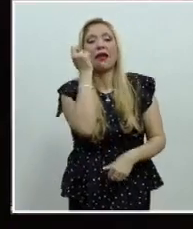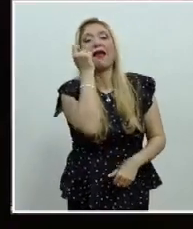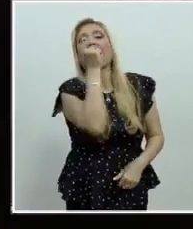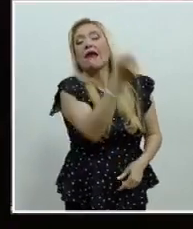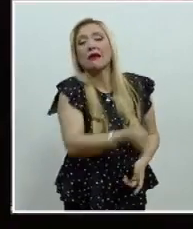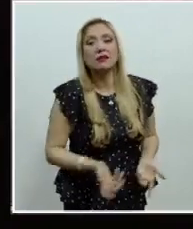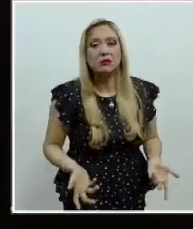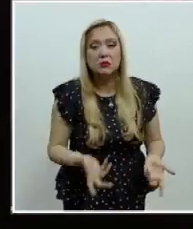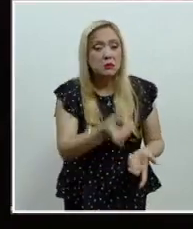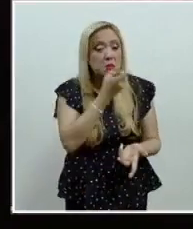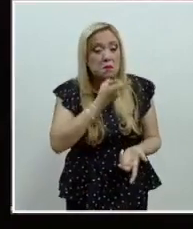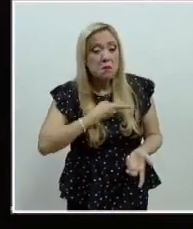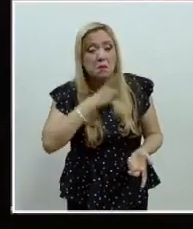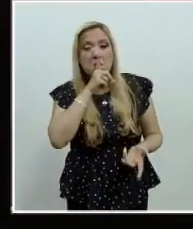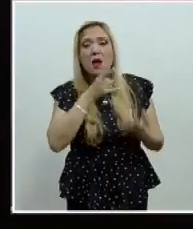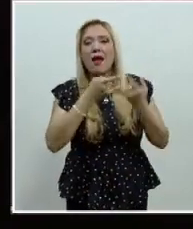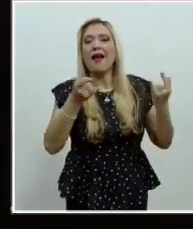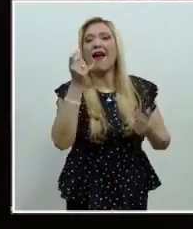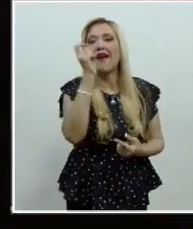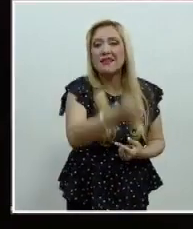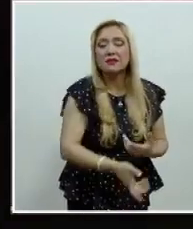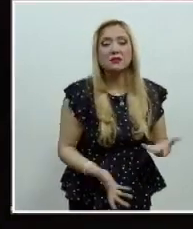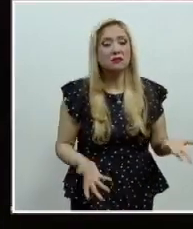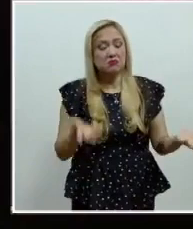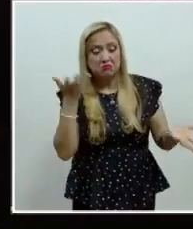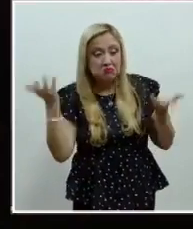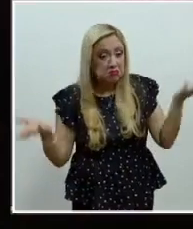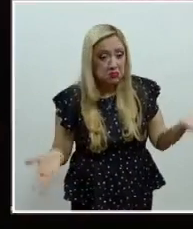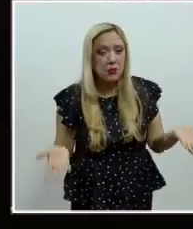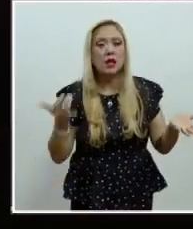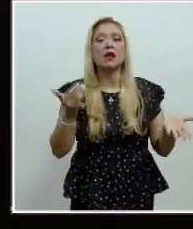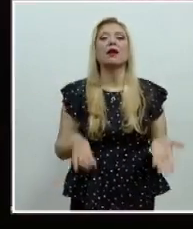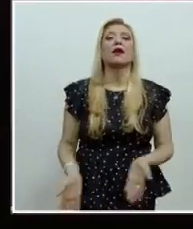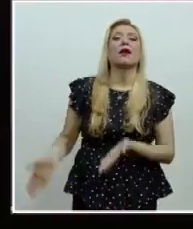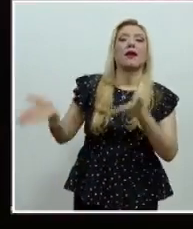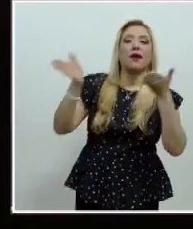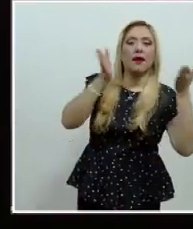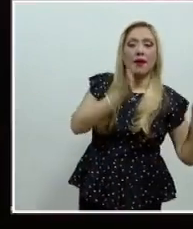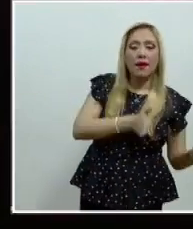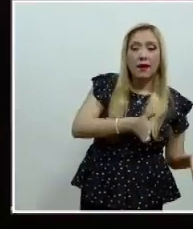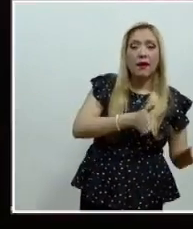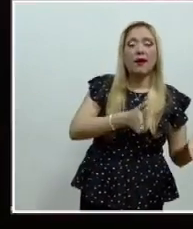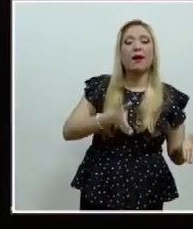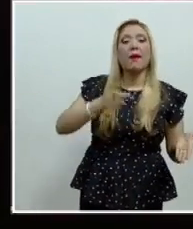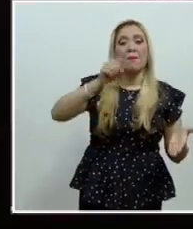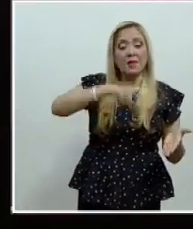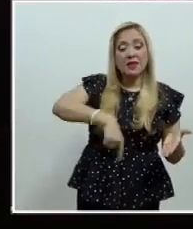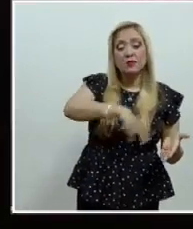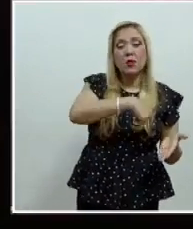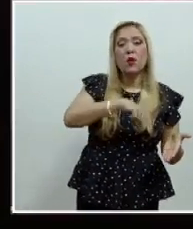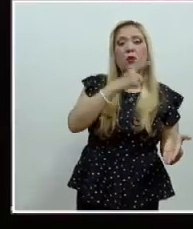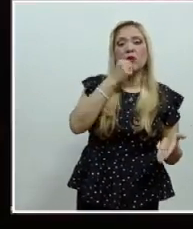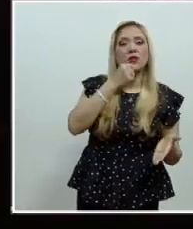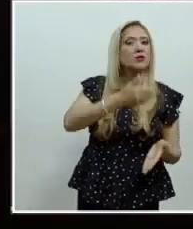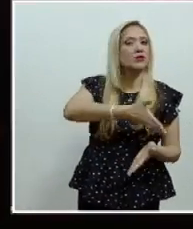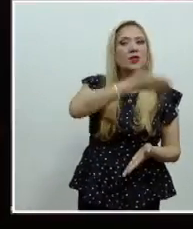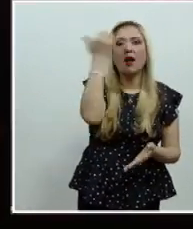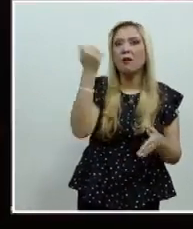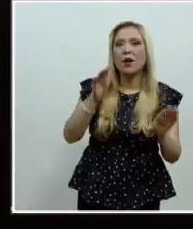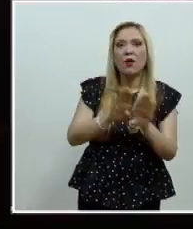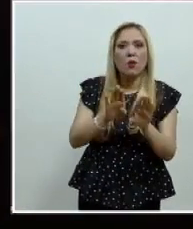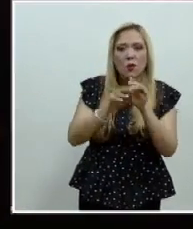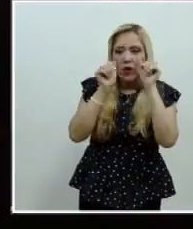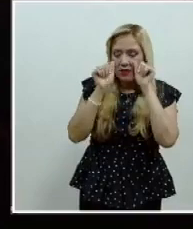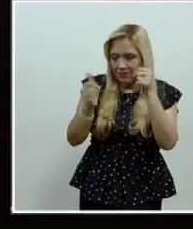a contarnos sus historias, pero por otro, no existe dentro de la institución preparación suficiente